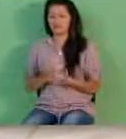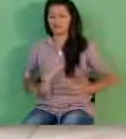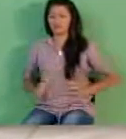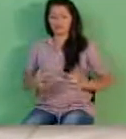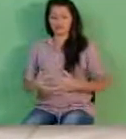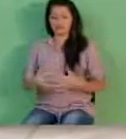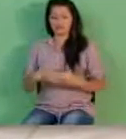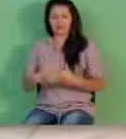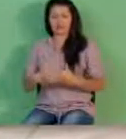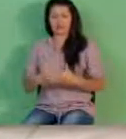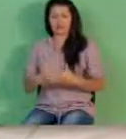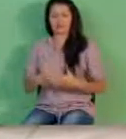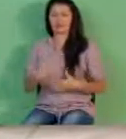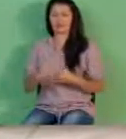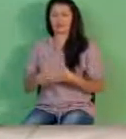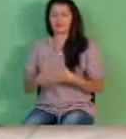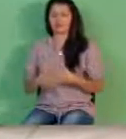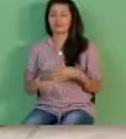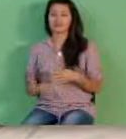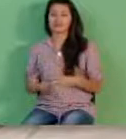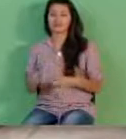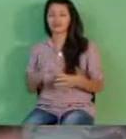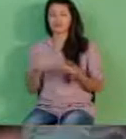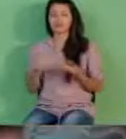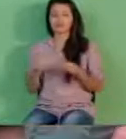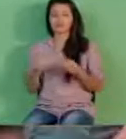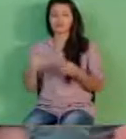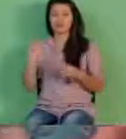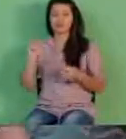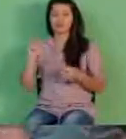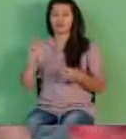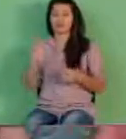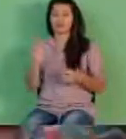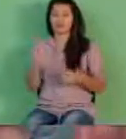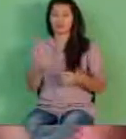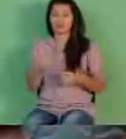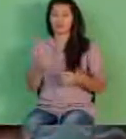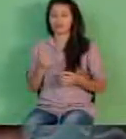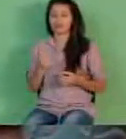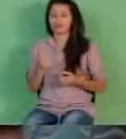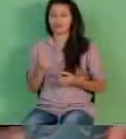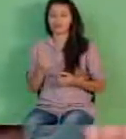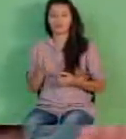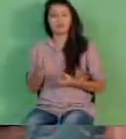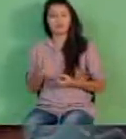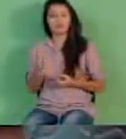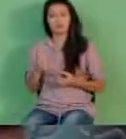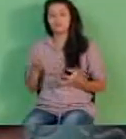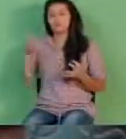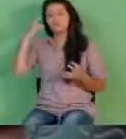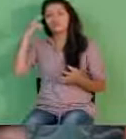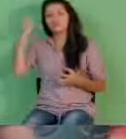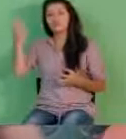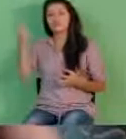no y son muchas cosas Mira por ejemplo hemos tenido muchos casos en donde uno dice es la lógica si hay un